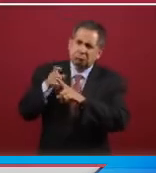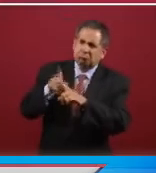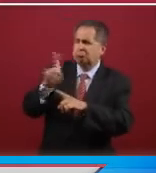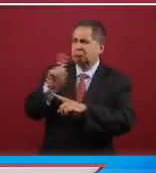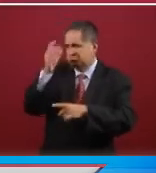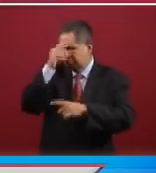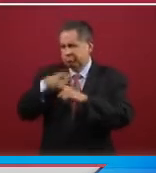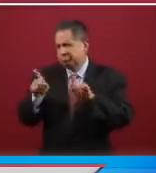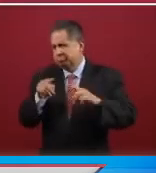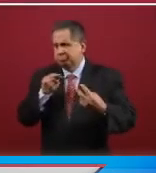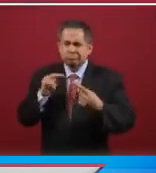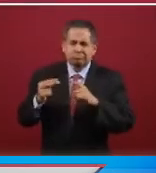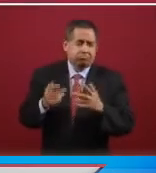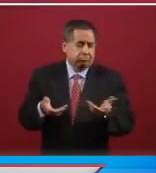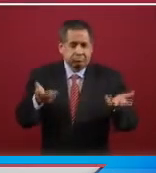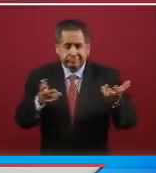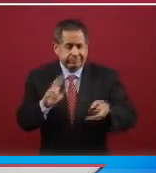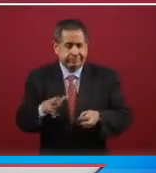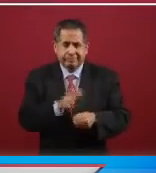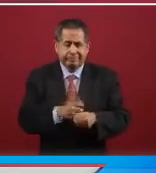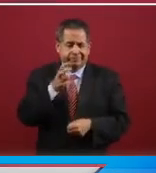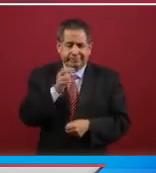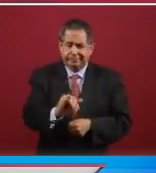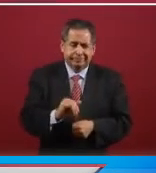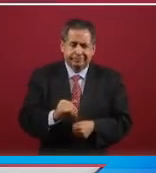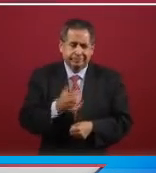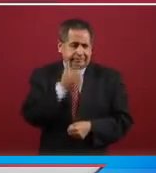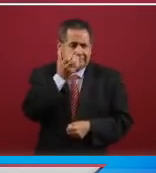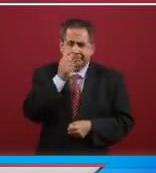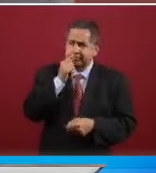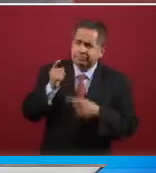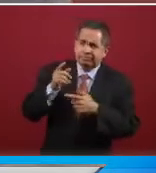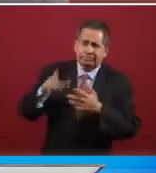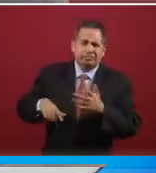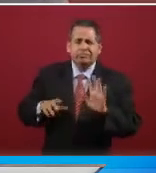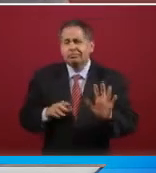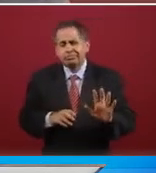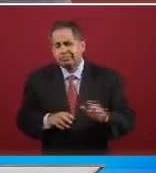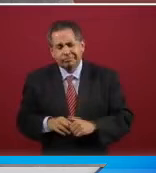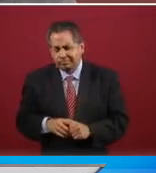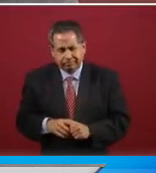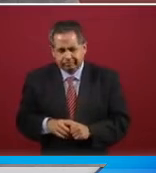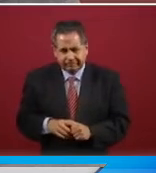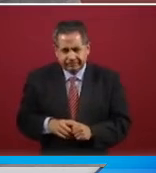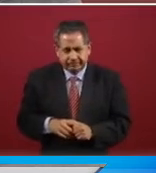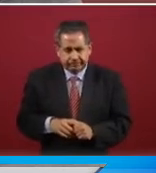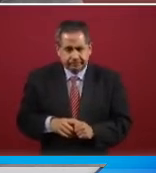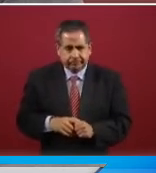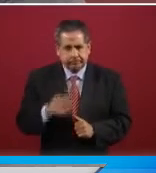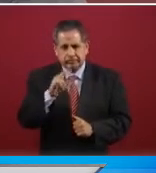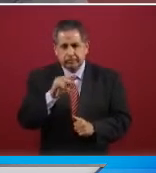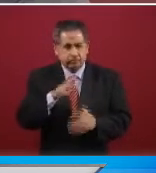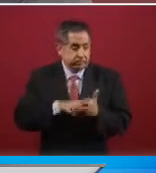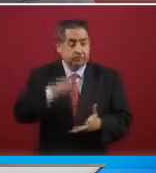jugosos negocios al amparo del poder público y que empobreció y saqueó a México. Hay que abolir el adoctrinamiento del neoliberalismo para que México